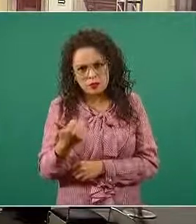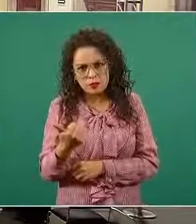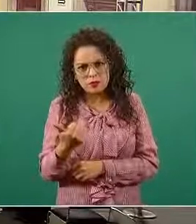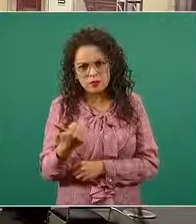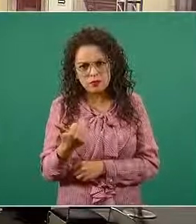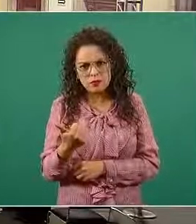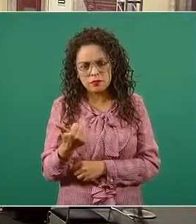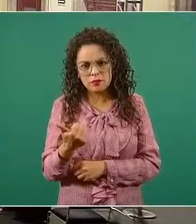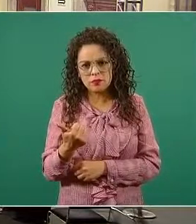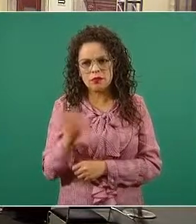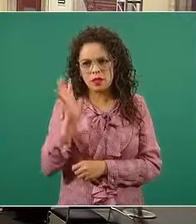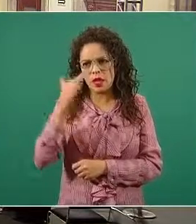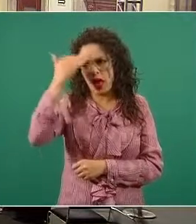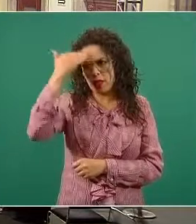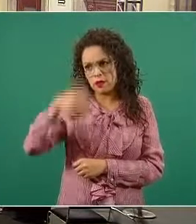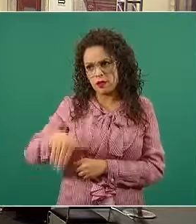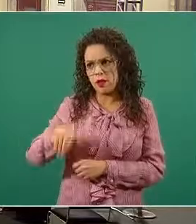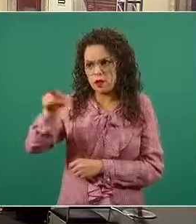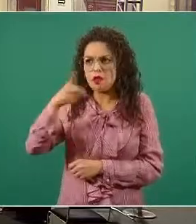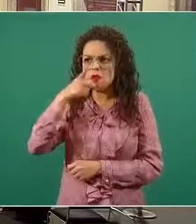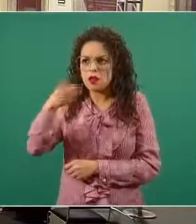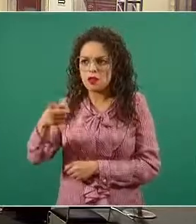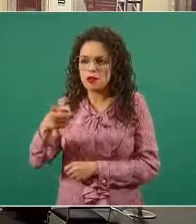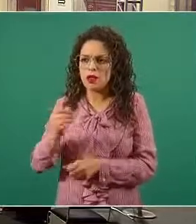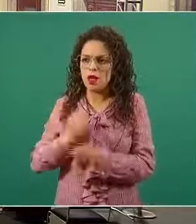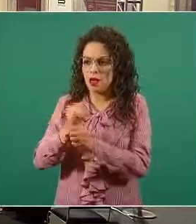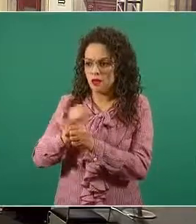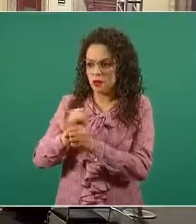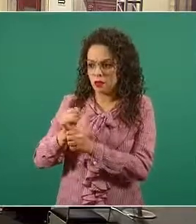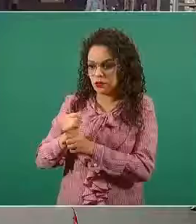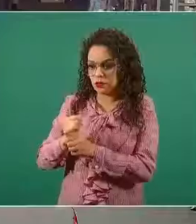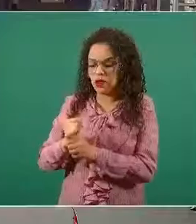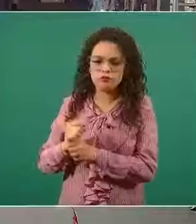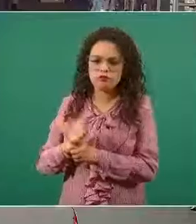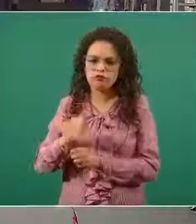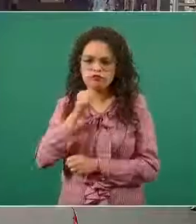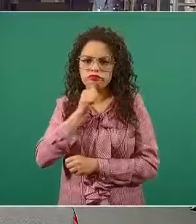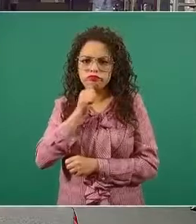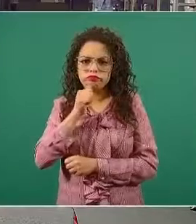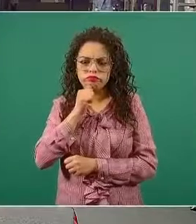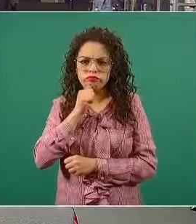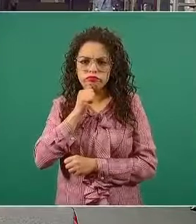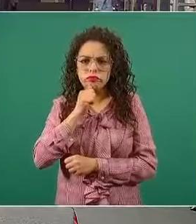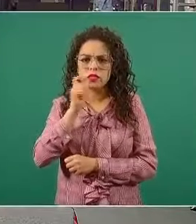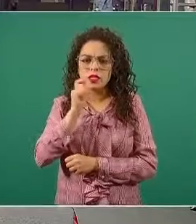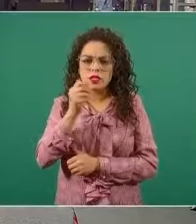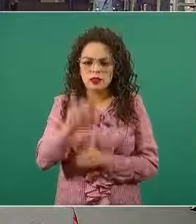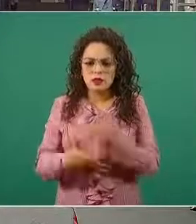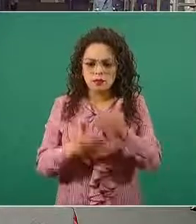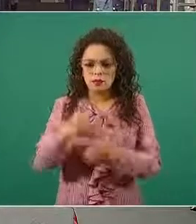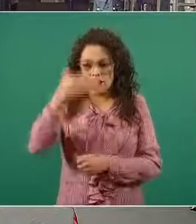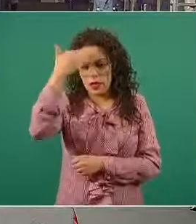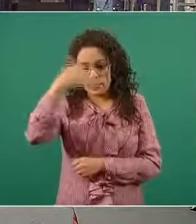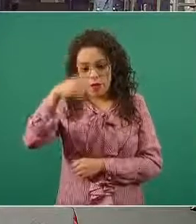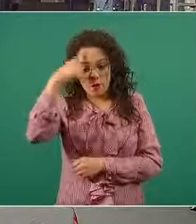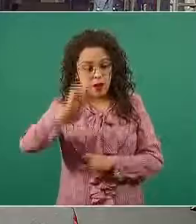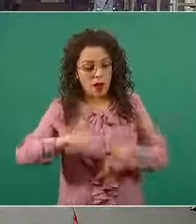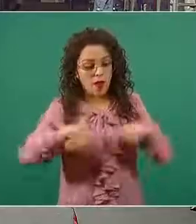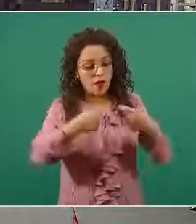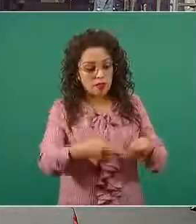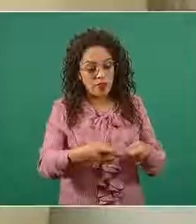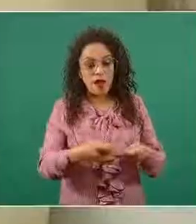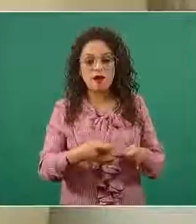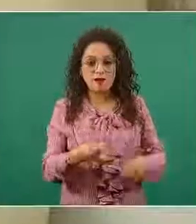población porque pues, precisamente no han habido investigaciones con respecto a los avances, ¿no?, en vacunación en ese